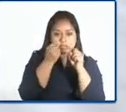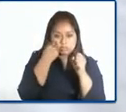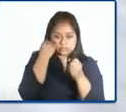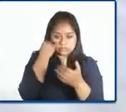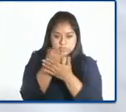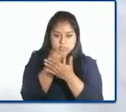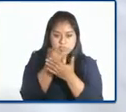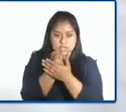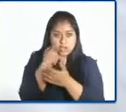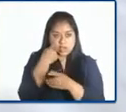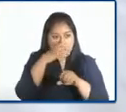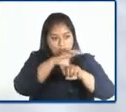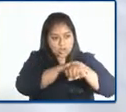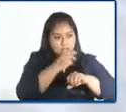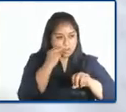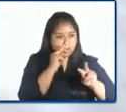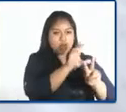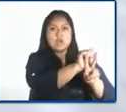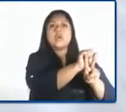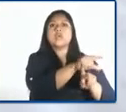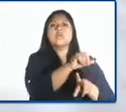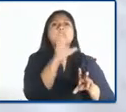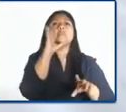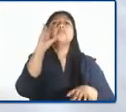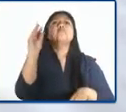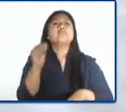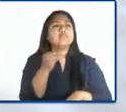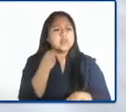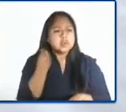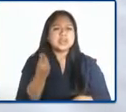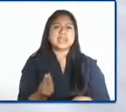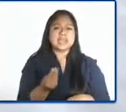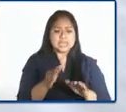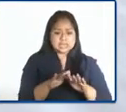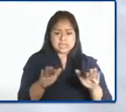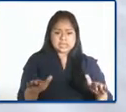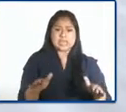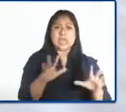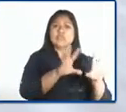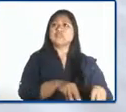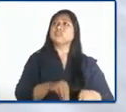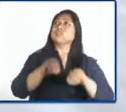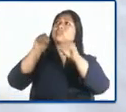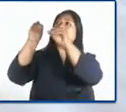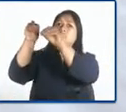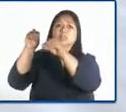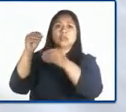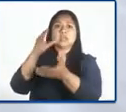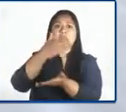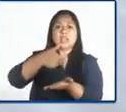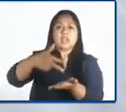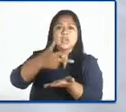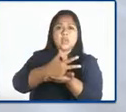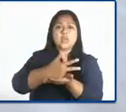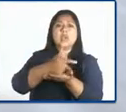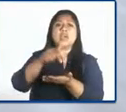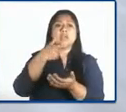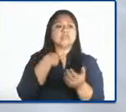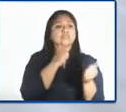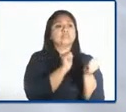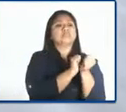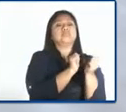investigaciones pertinentes para poder determinar el motivo por el cual la niña fue trasladada hacia la ciudad de Guatemala con el